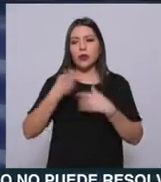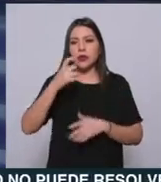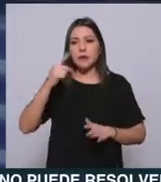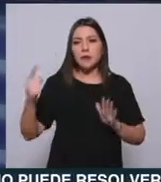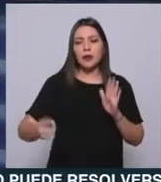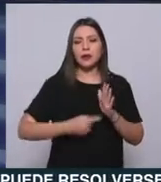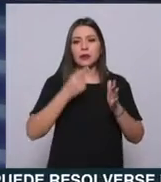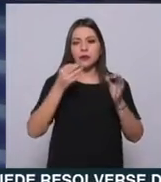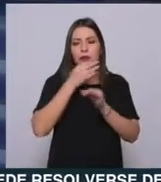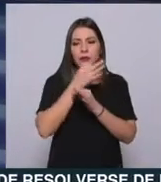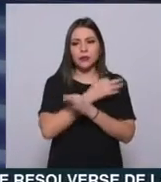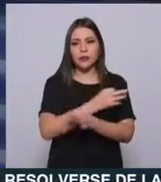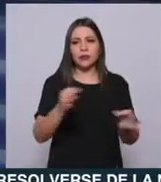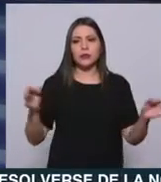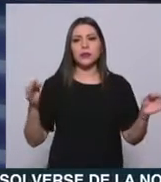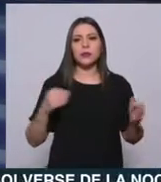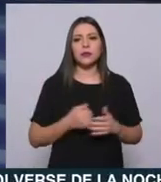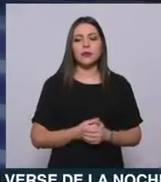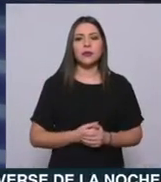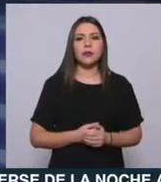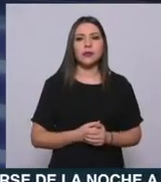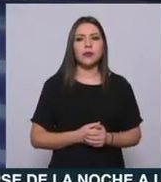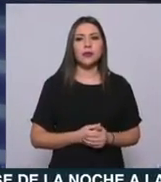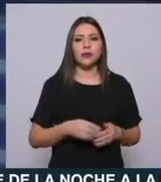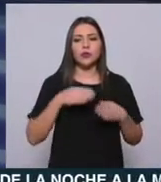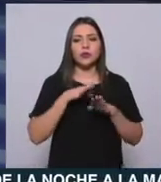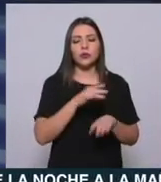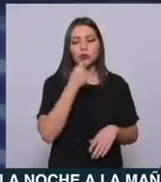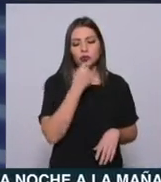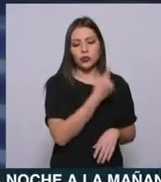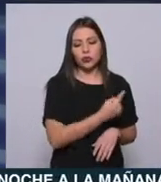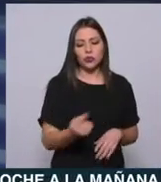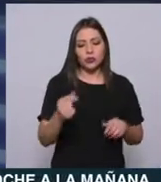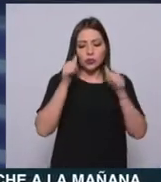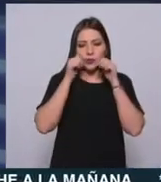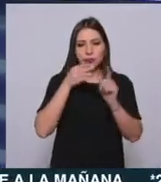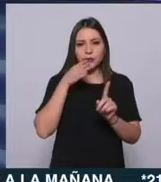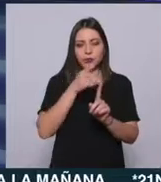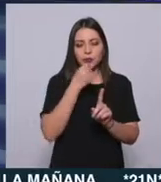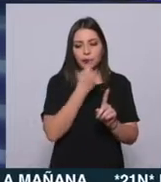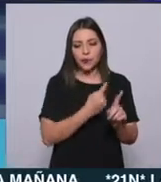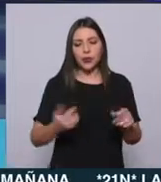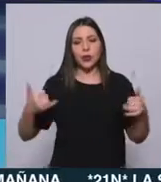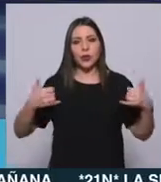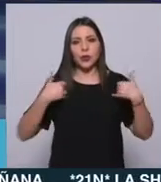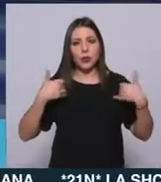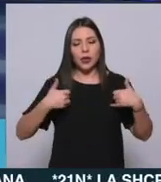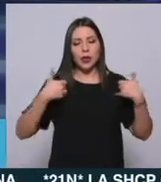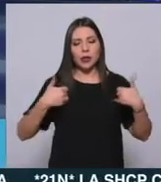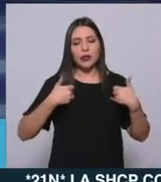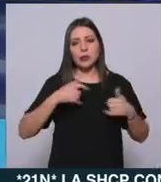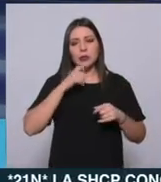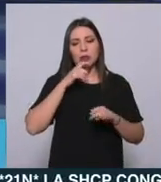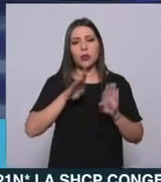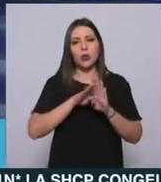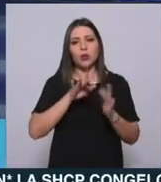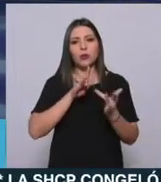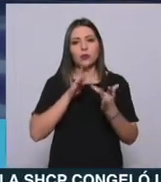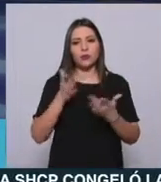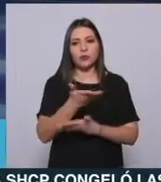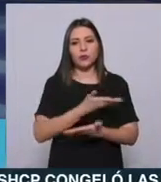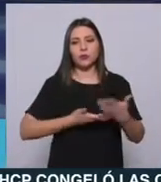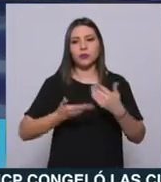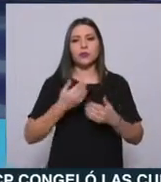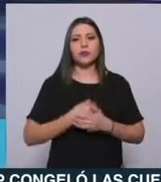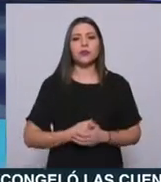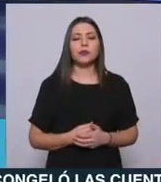gran campaña dirigido a niños, a niñas, a los jóvenes, a través de las redes sociales.